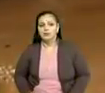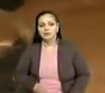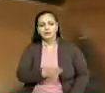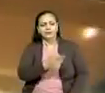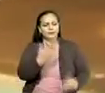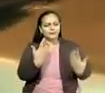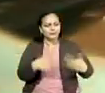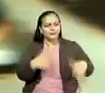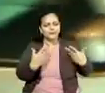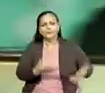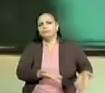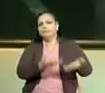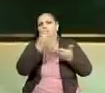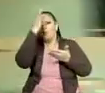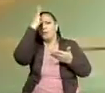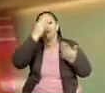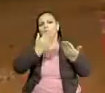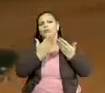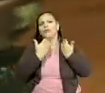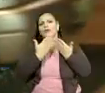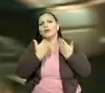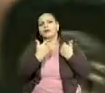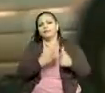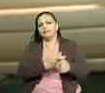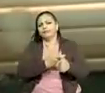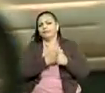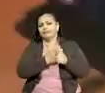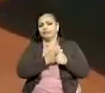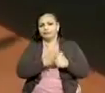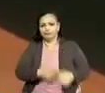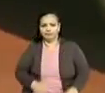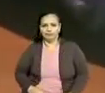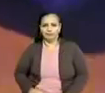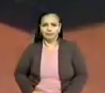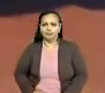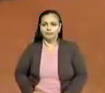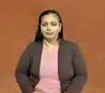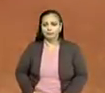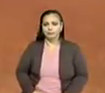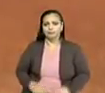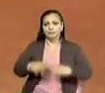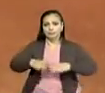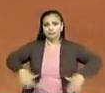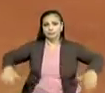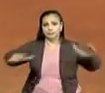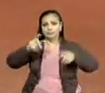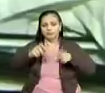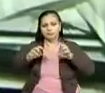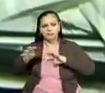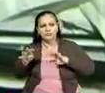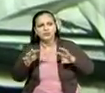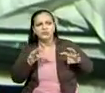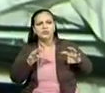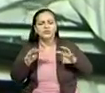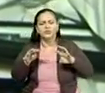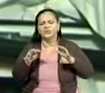trataba de cruzar de lado oeste al lado este. Moradores de la zona piden mayor control, ya que hechos como estos